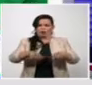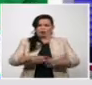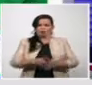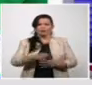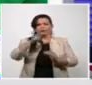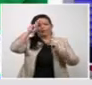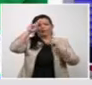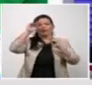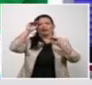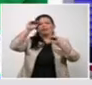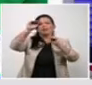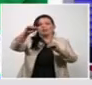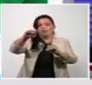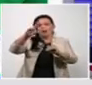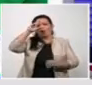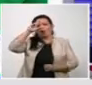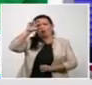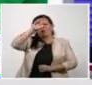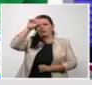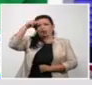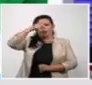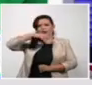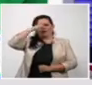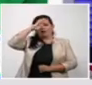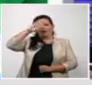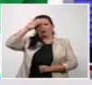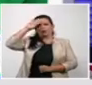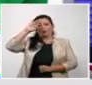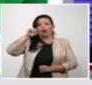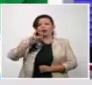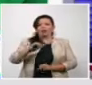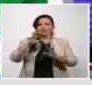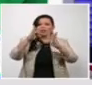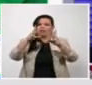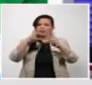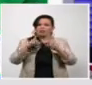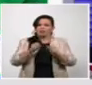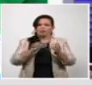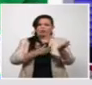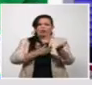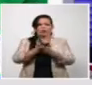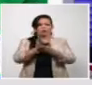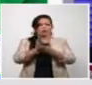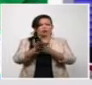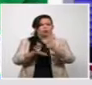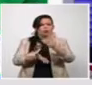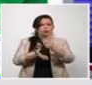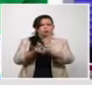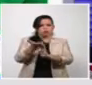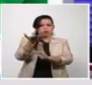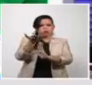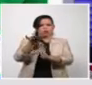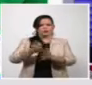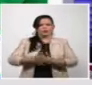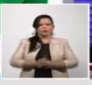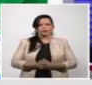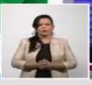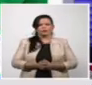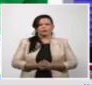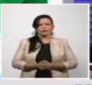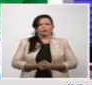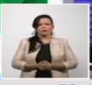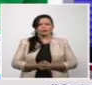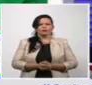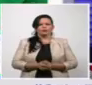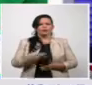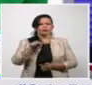ingresados en nuestros hospitales, pues es una cifra que se incrementa también, y lo cual se trabaja para